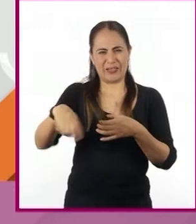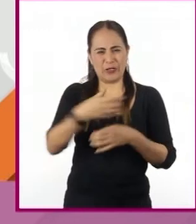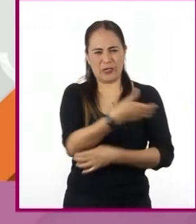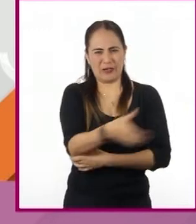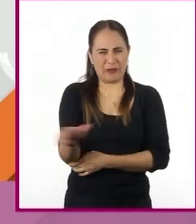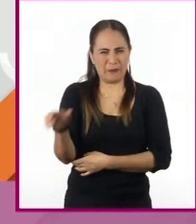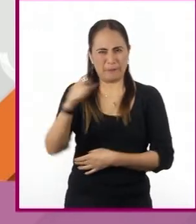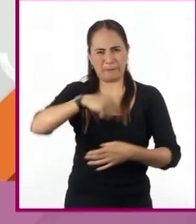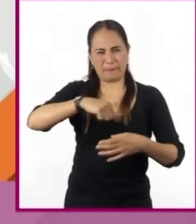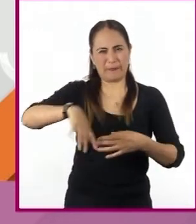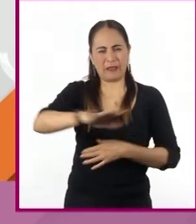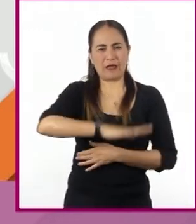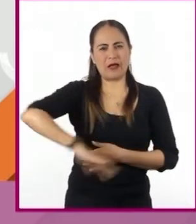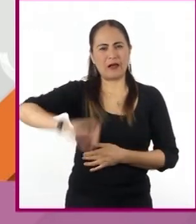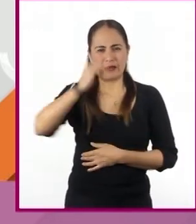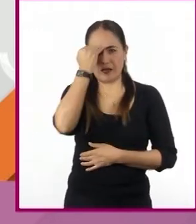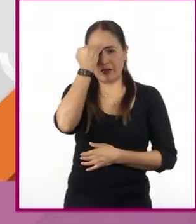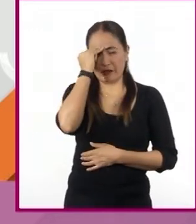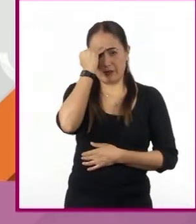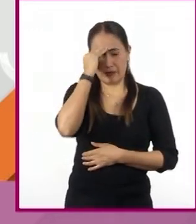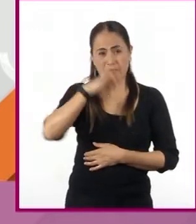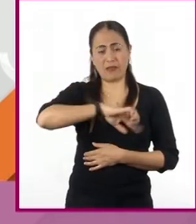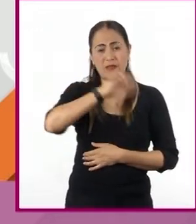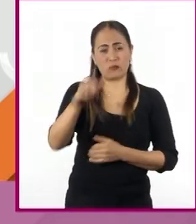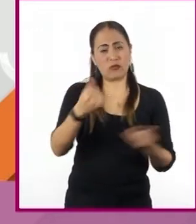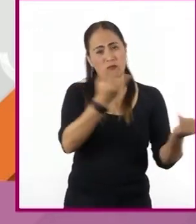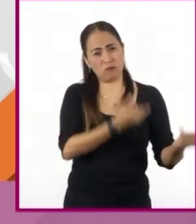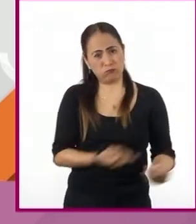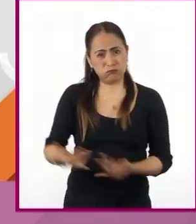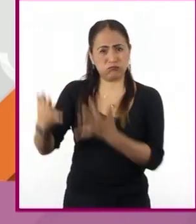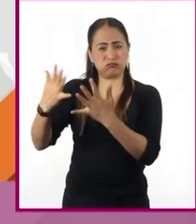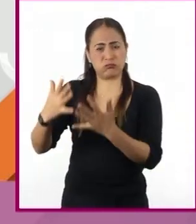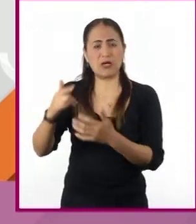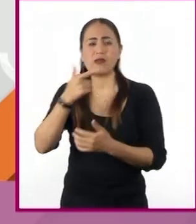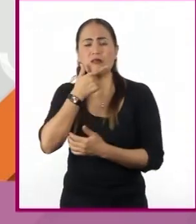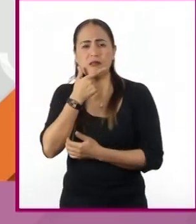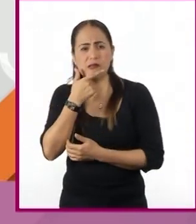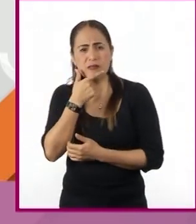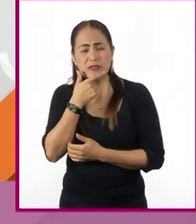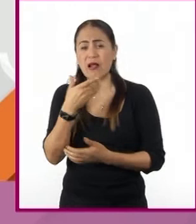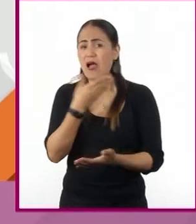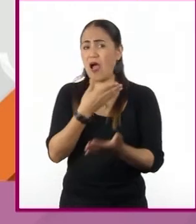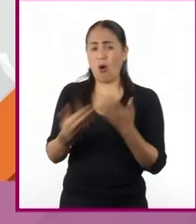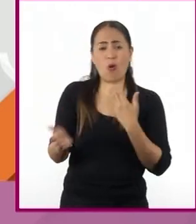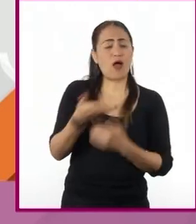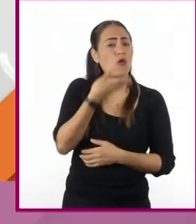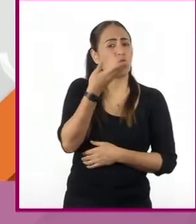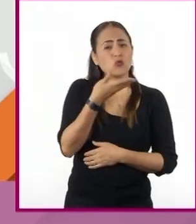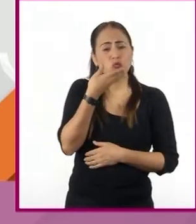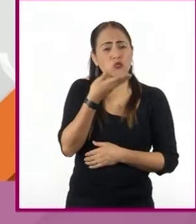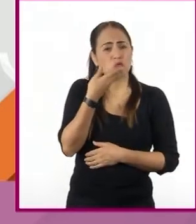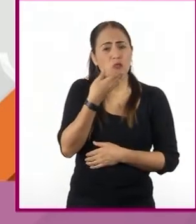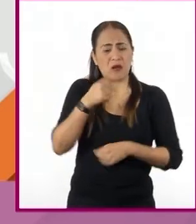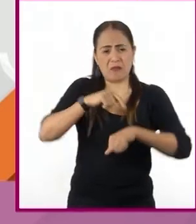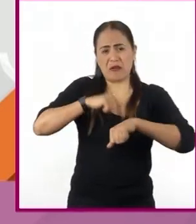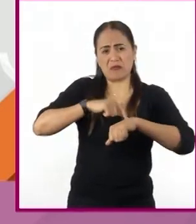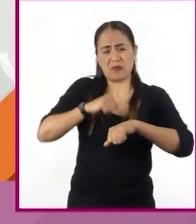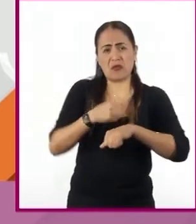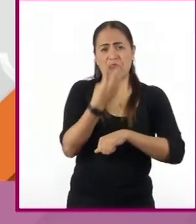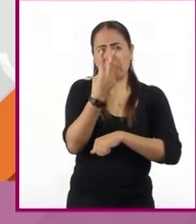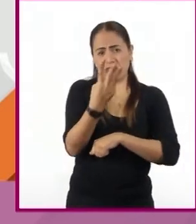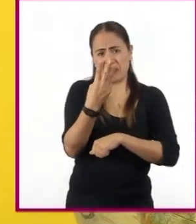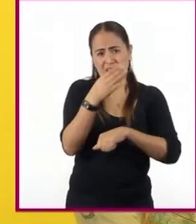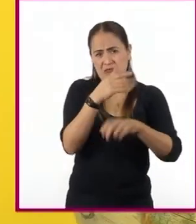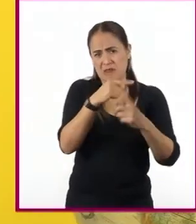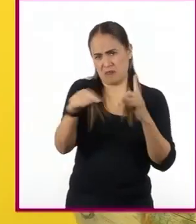y que después era transportado hasta Inglaterra, donde hasta el día de hoy es una costumbre tomarlo diario entre las 3:30 y las 5